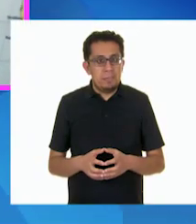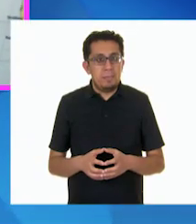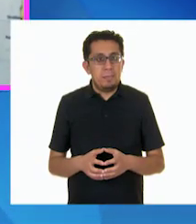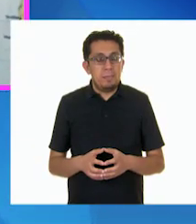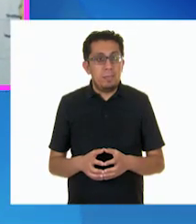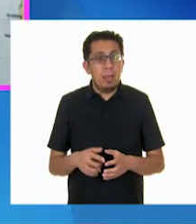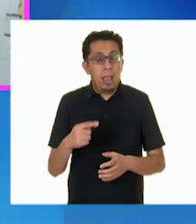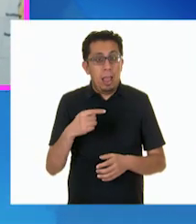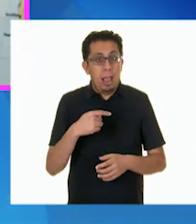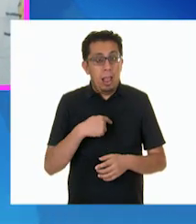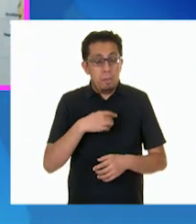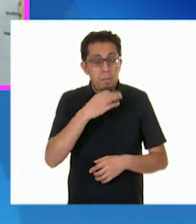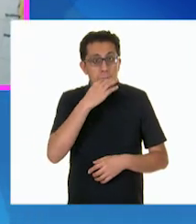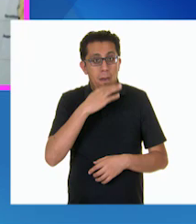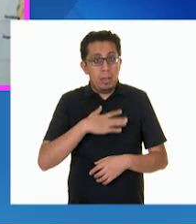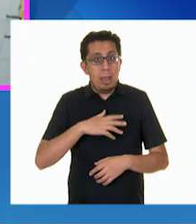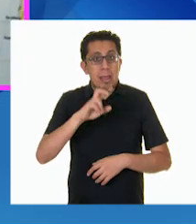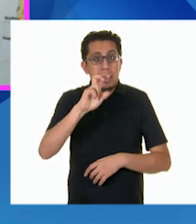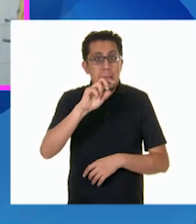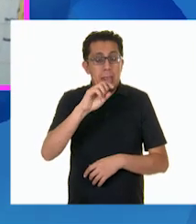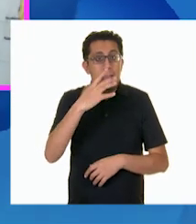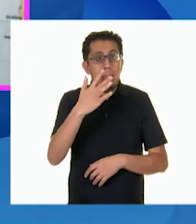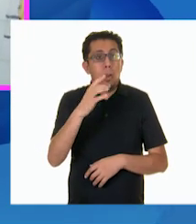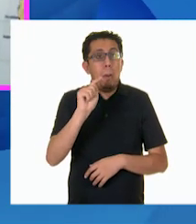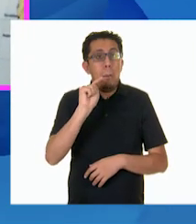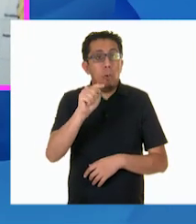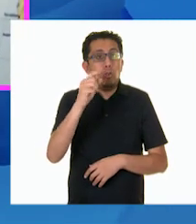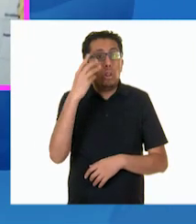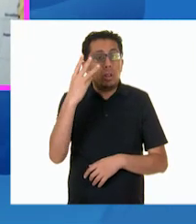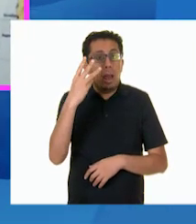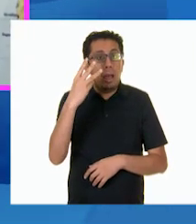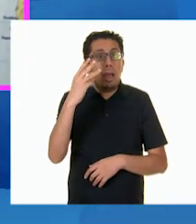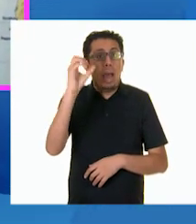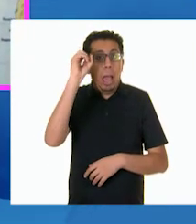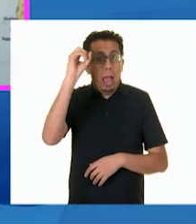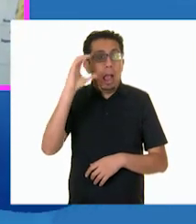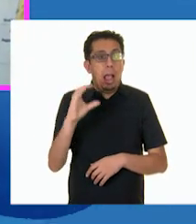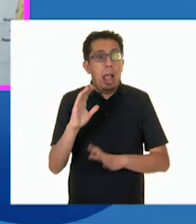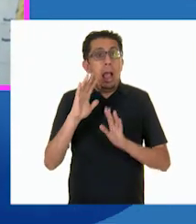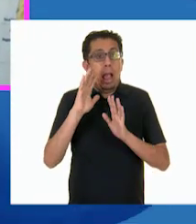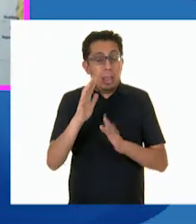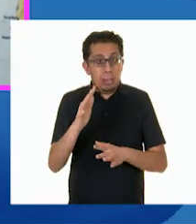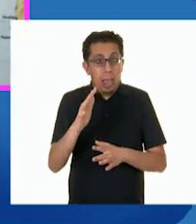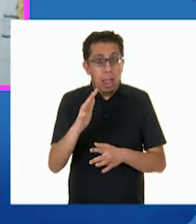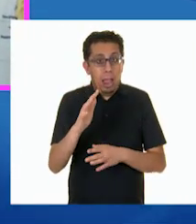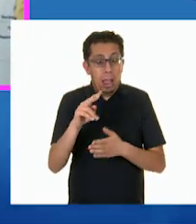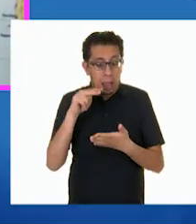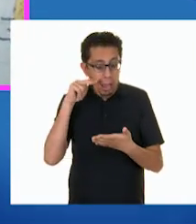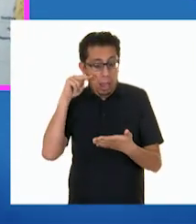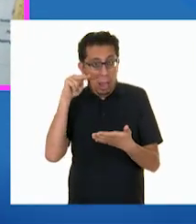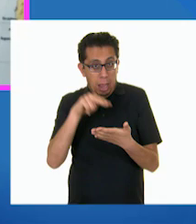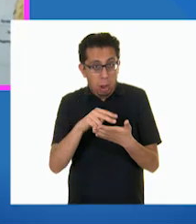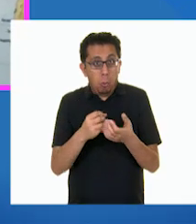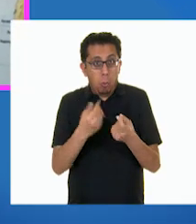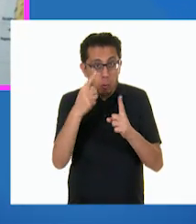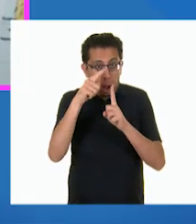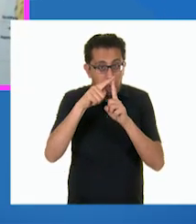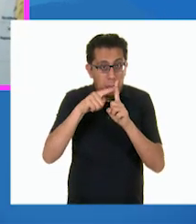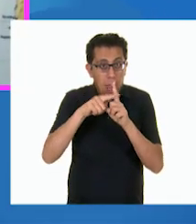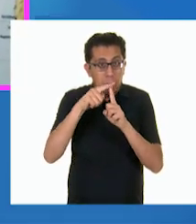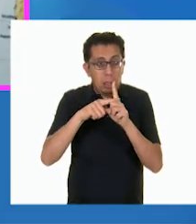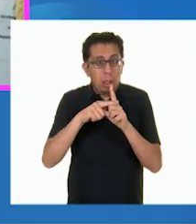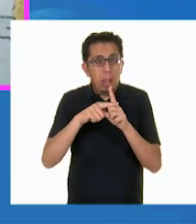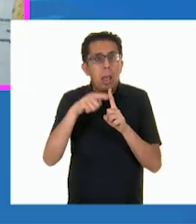A mí me marcó 35.3. Una vez que ya te haya marcado y que ya sepas tu temperatura,